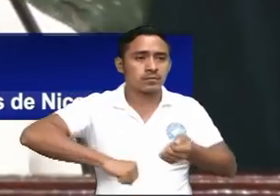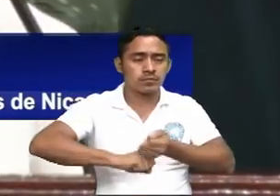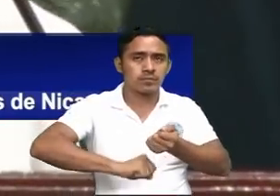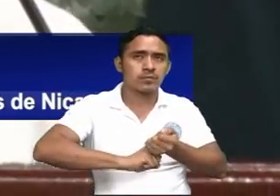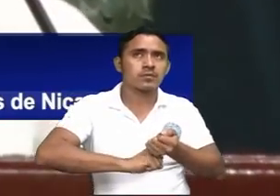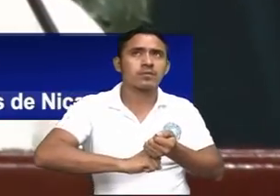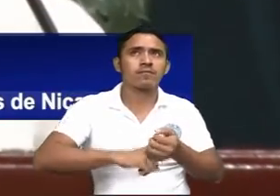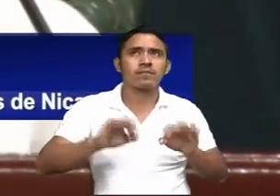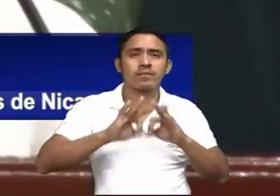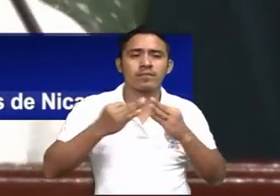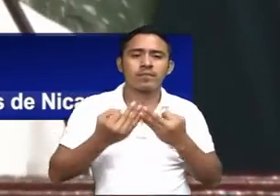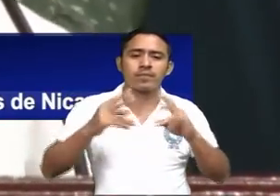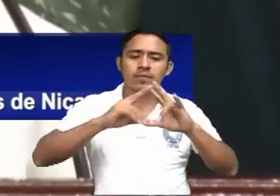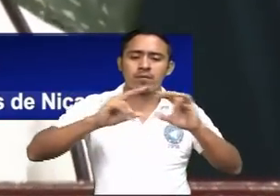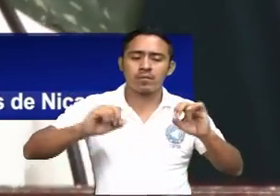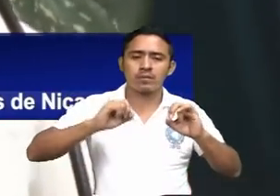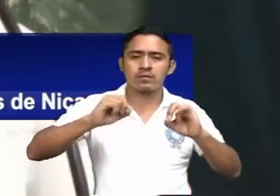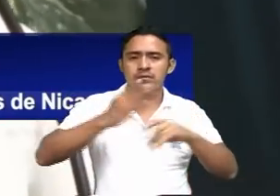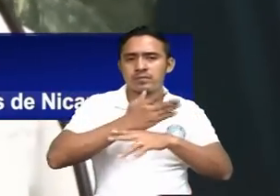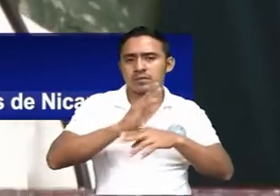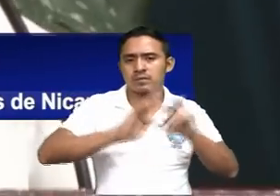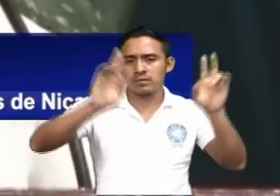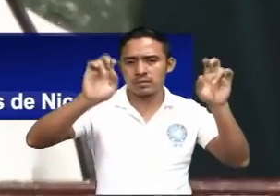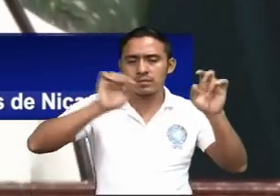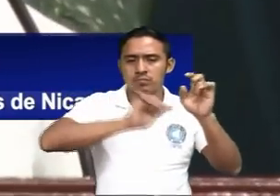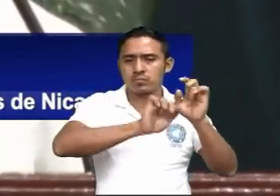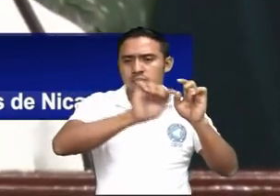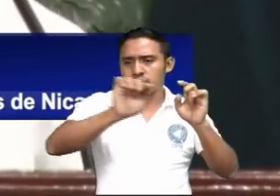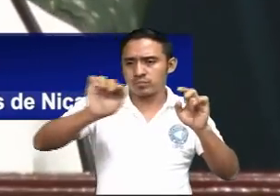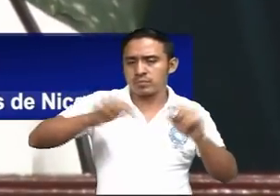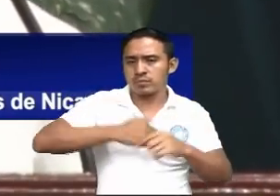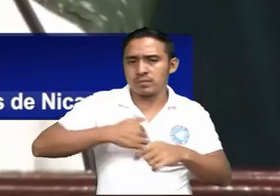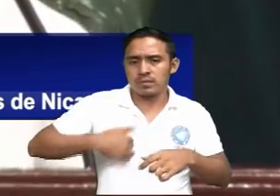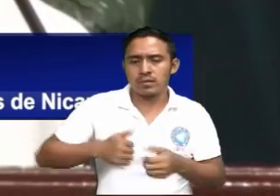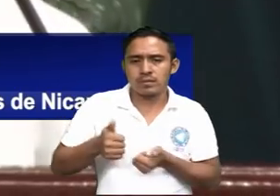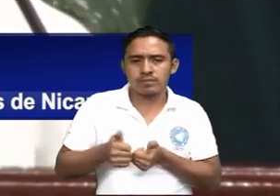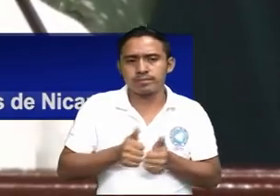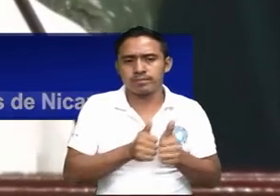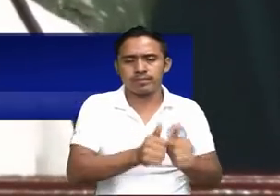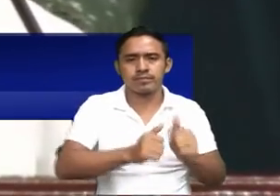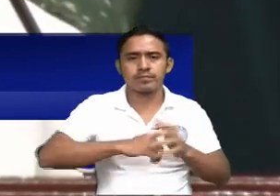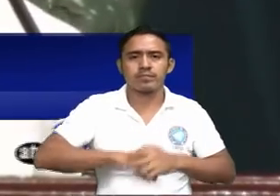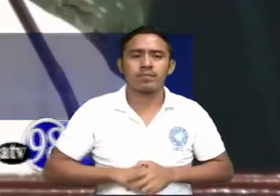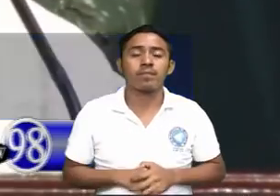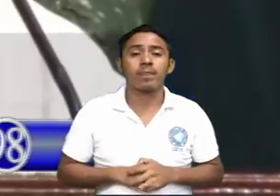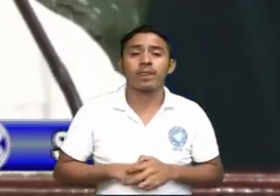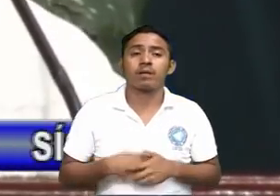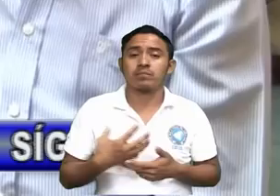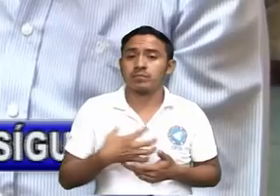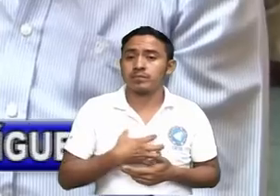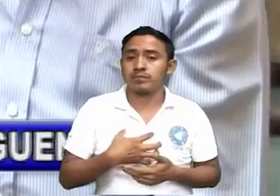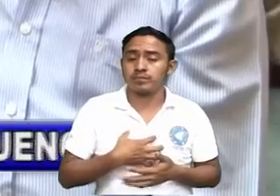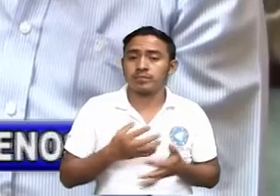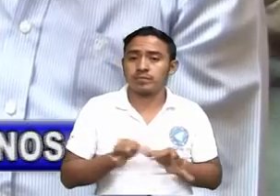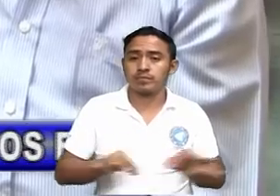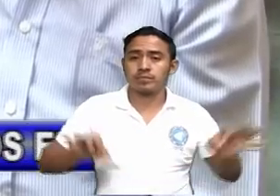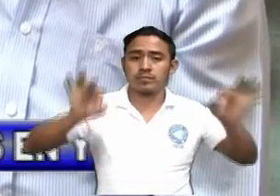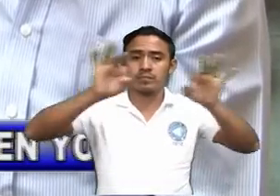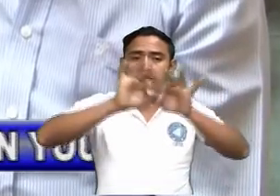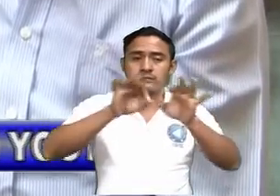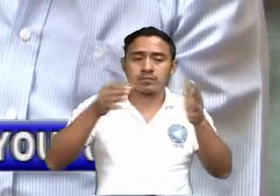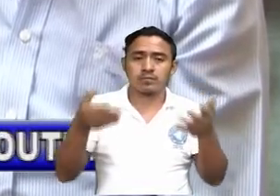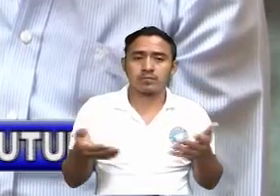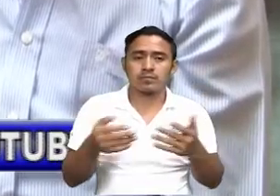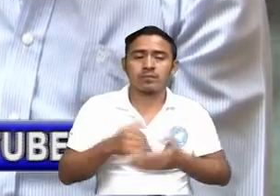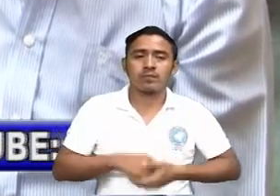familias nicaragüenses en los ámbitos que ustedes han venido acompañando y que son muy importantes para el trabajo